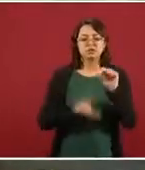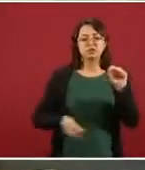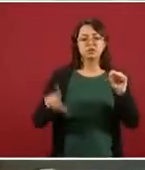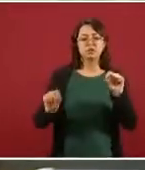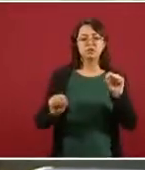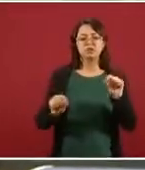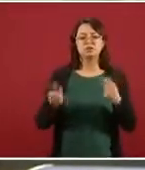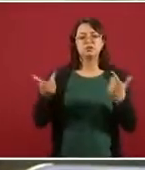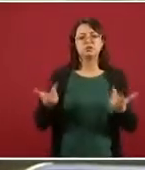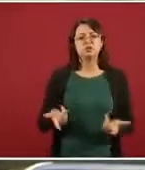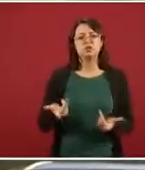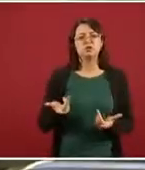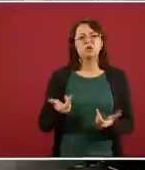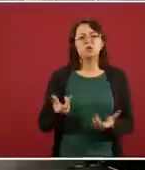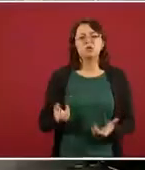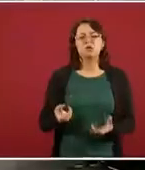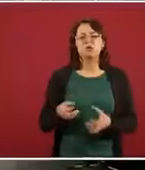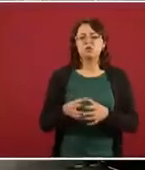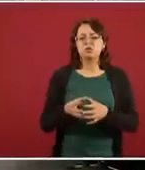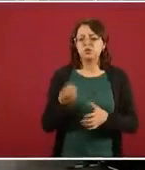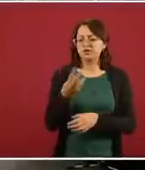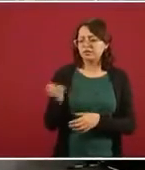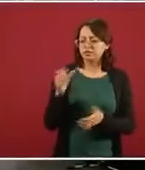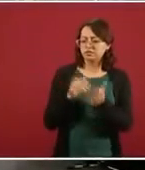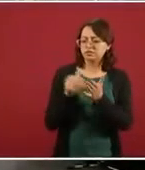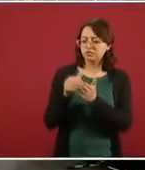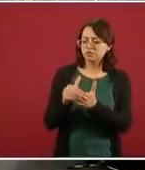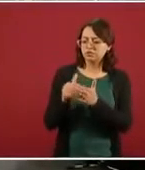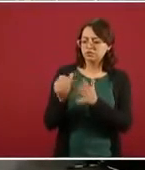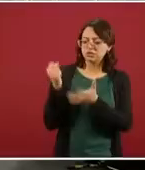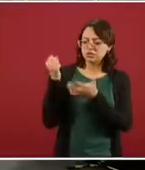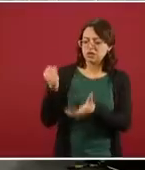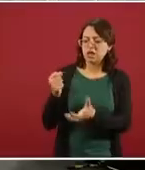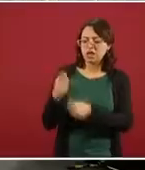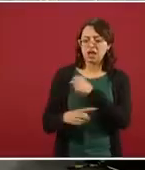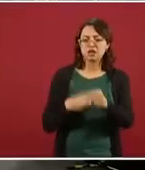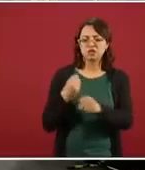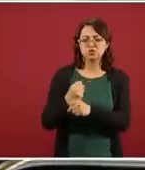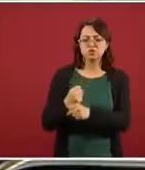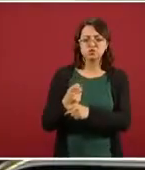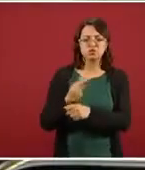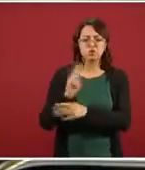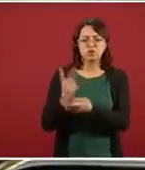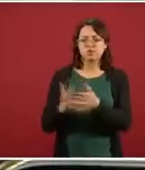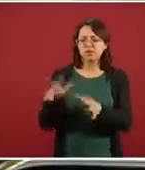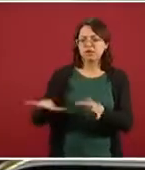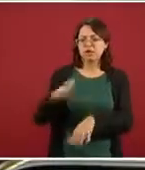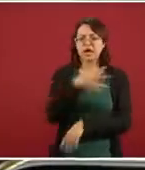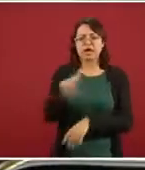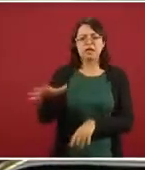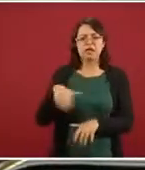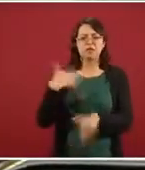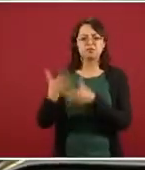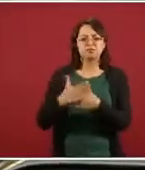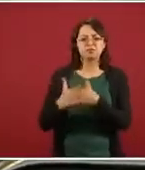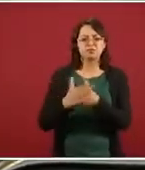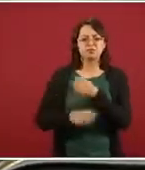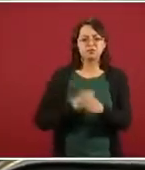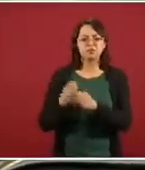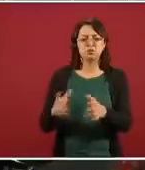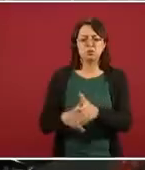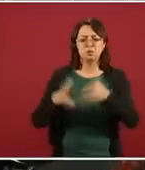invertirá, cuánto incrementará estos 300,000 millones que se invirtieron este año en programas sociales para 2020,